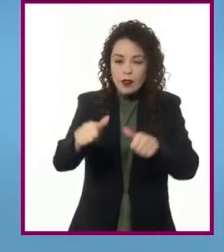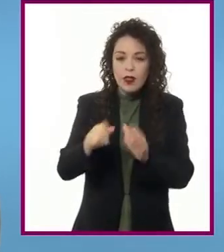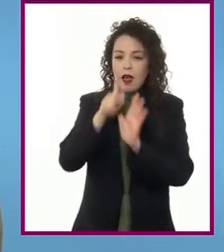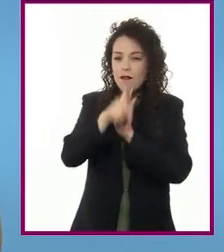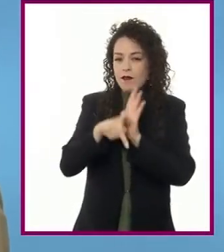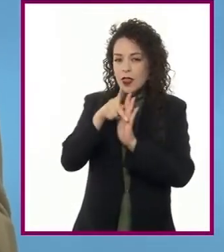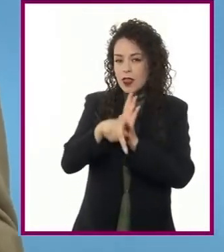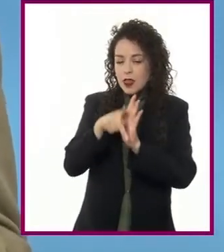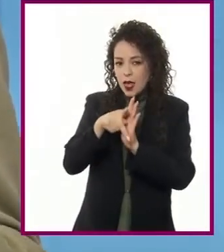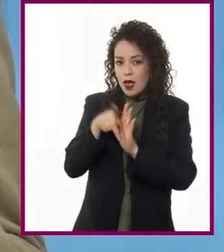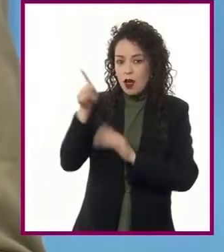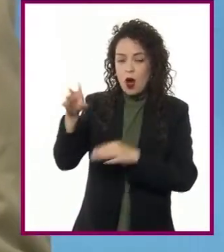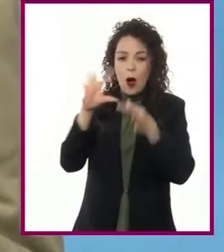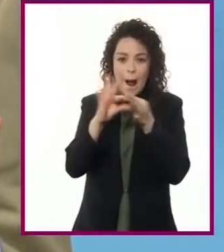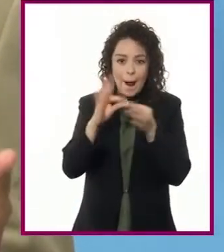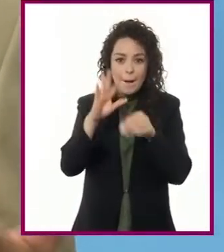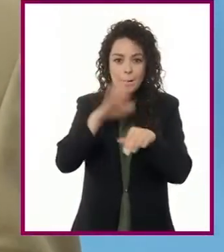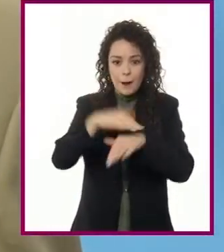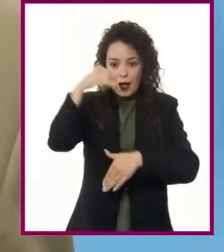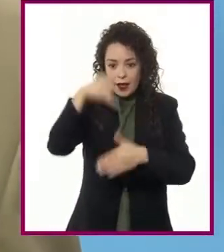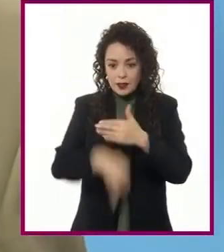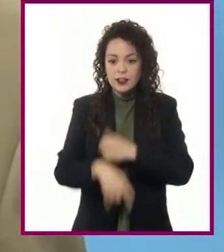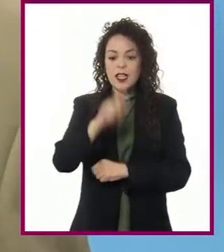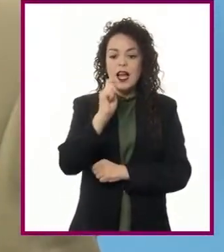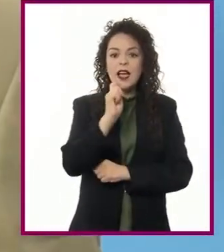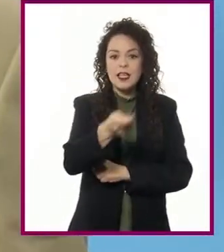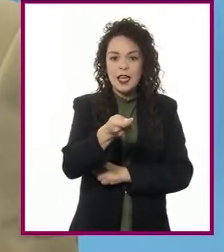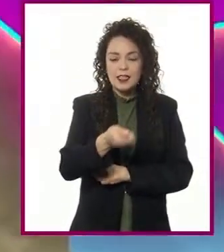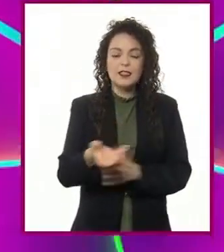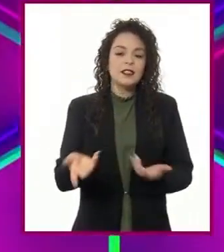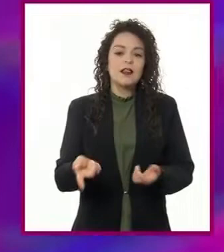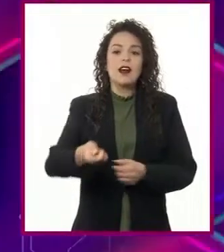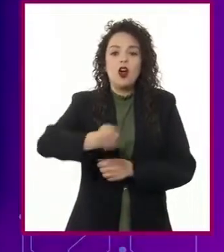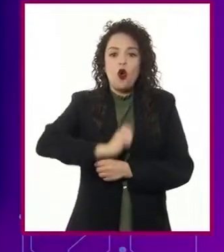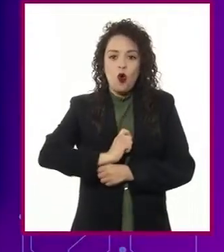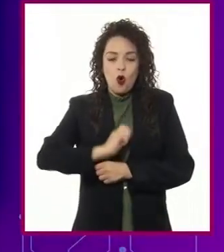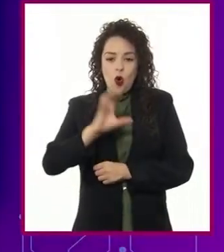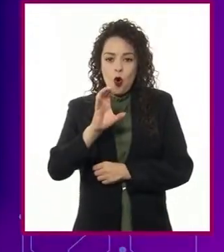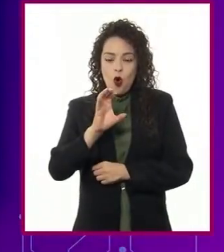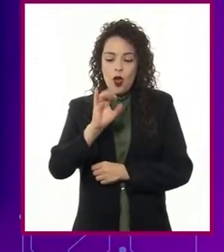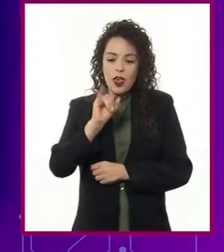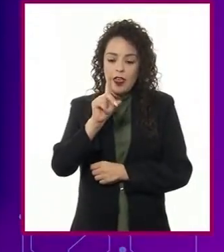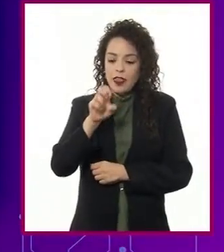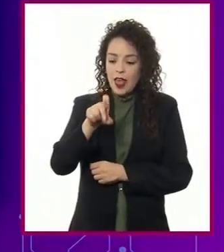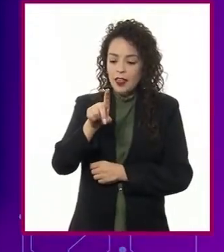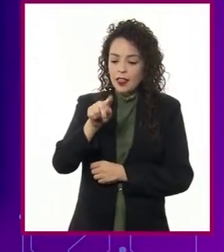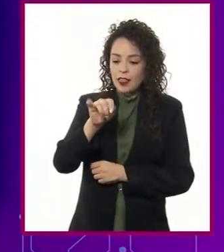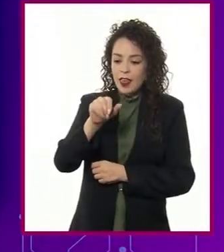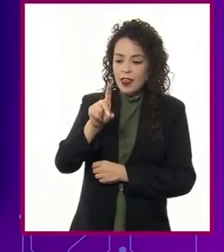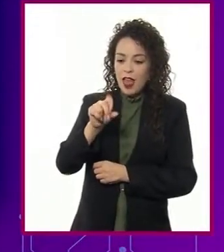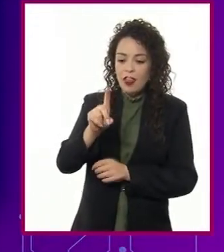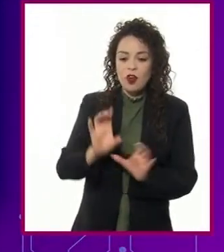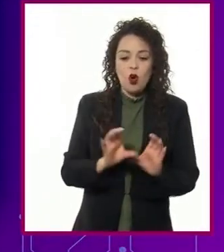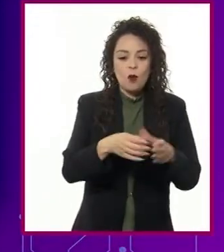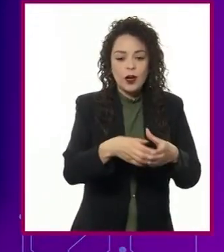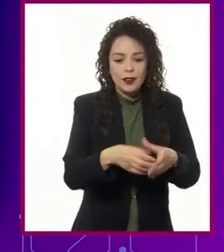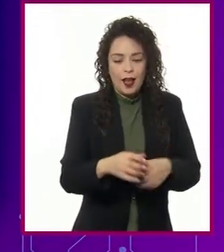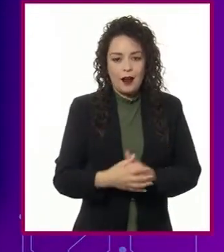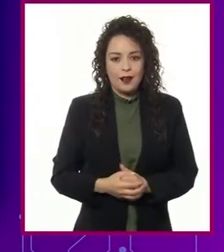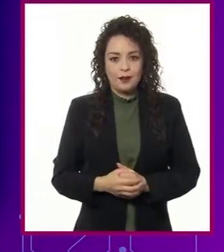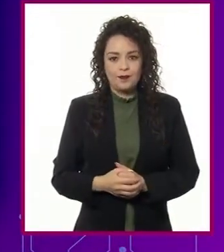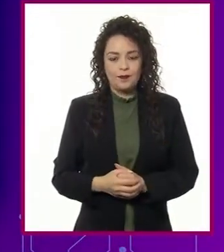video que nos explica lo que es una identidad comunitaria. Licenciado Alejandro, ¿qué es una